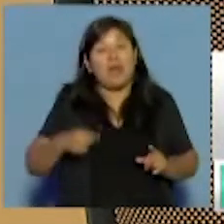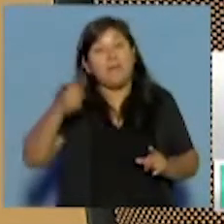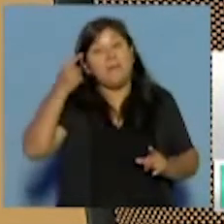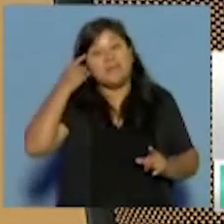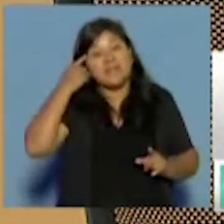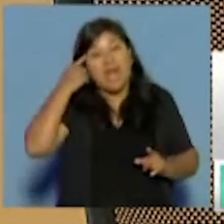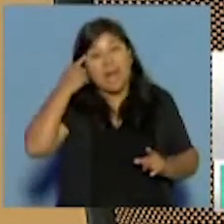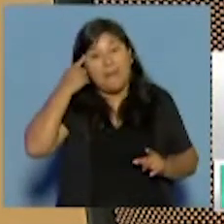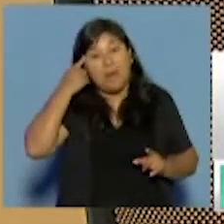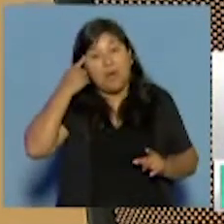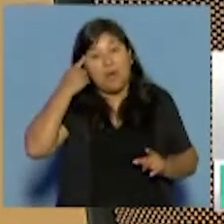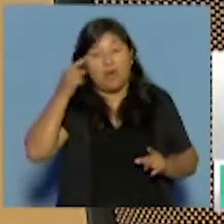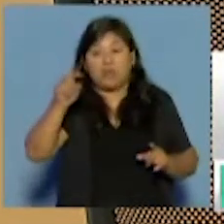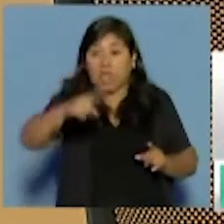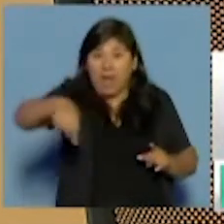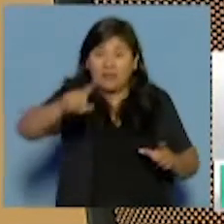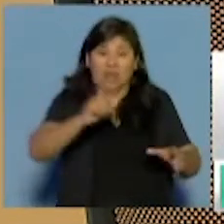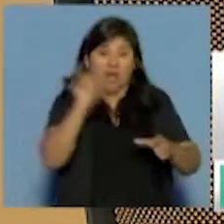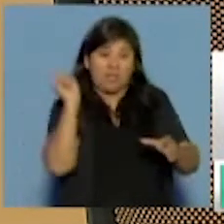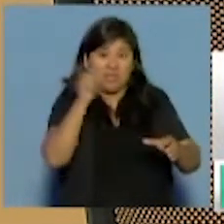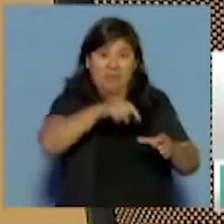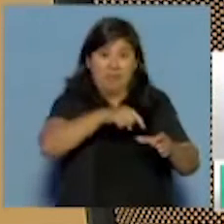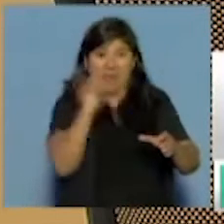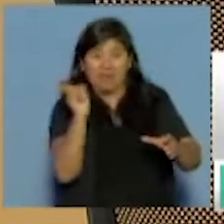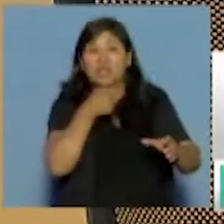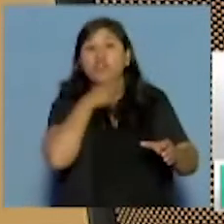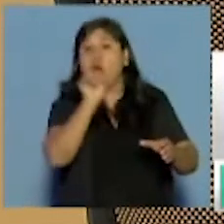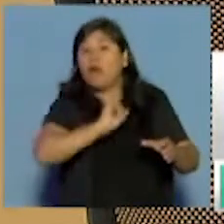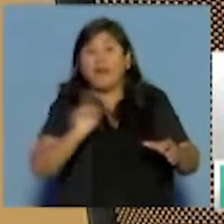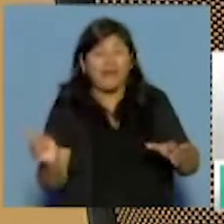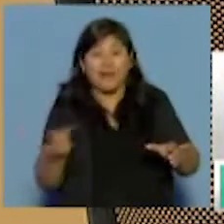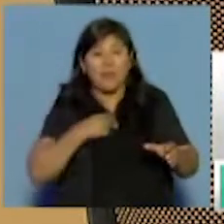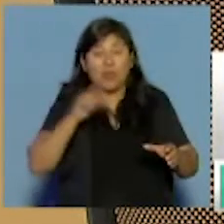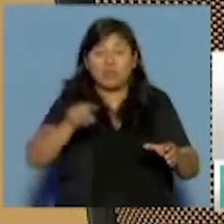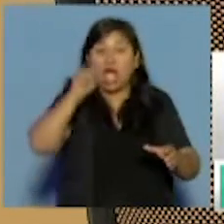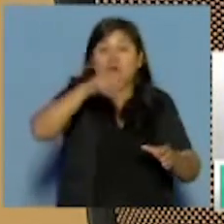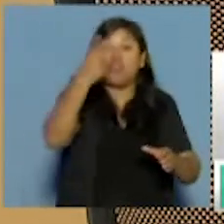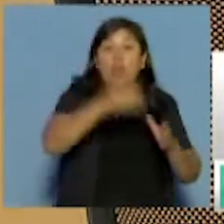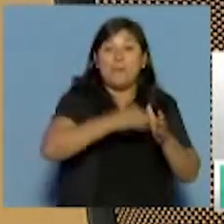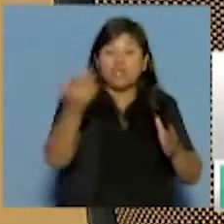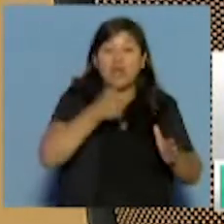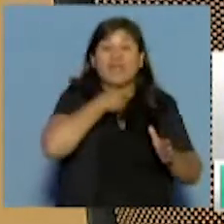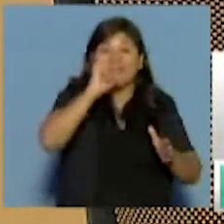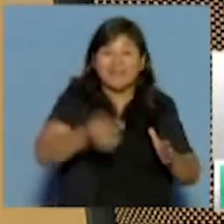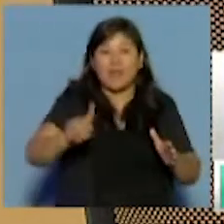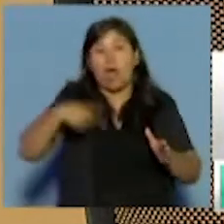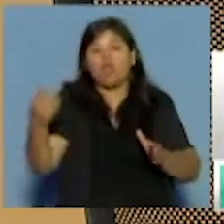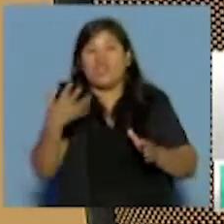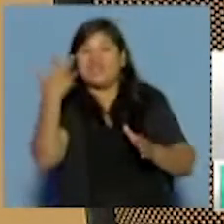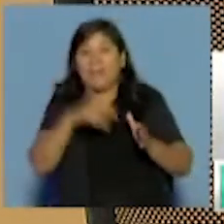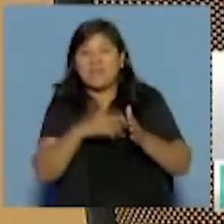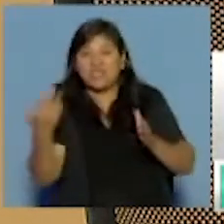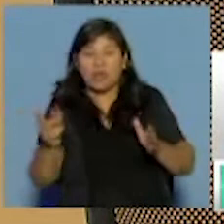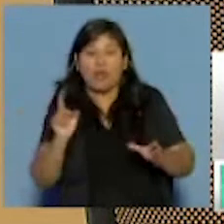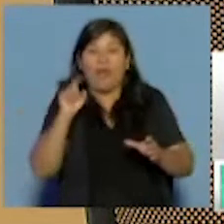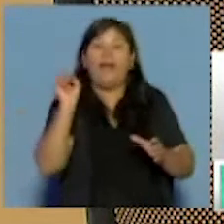yo estoy incluida entonces me parece que son dos millones que han decidido que sí de una forma ilegal 3 millones que no hemos